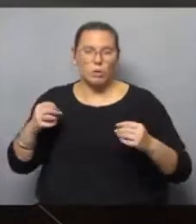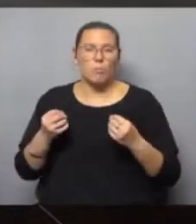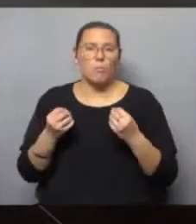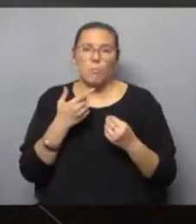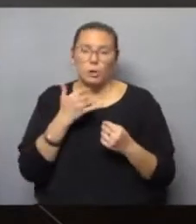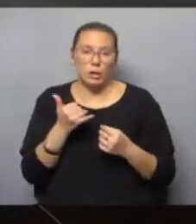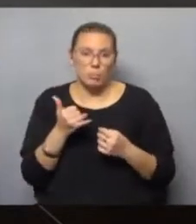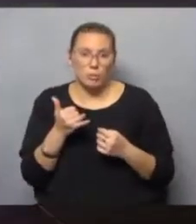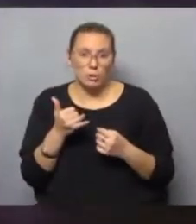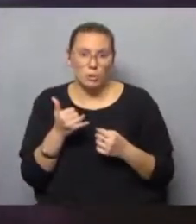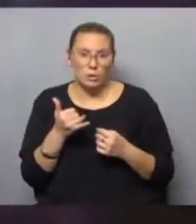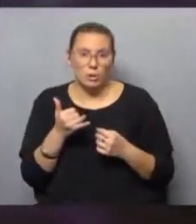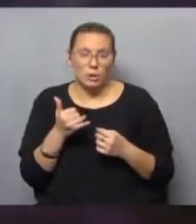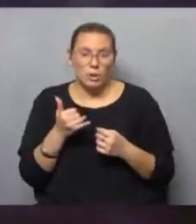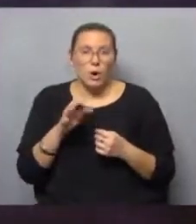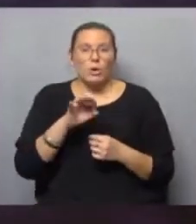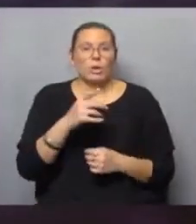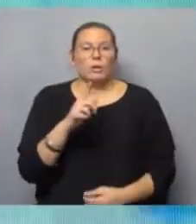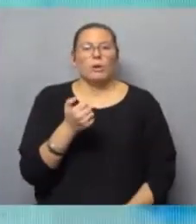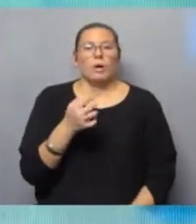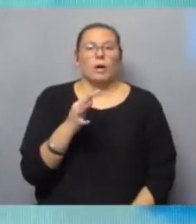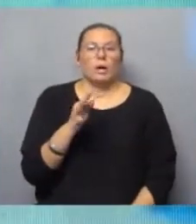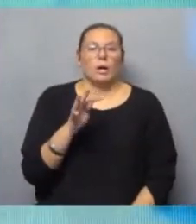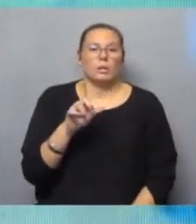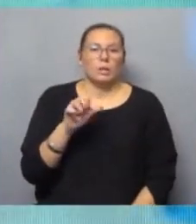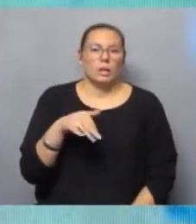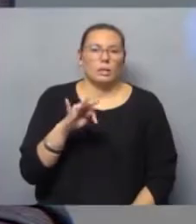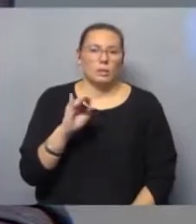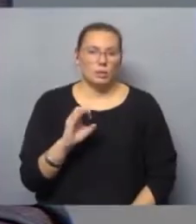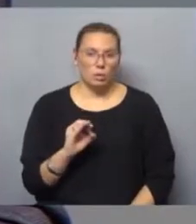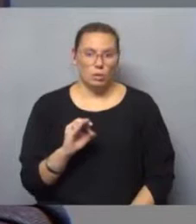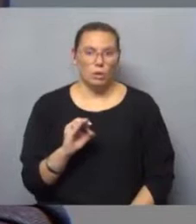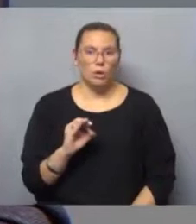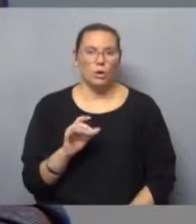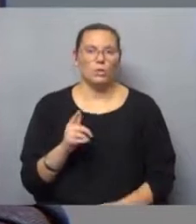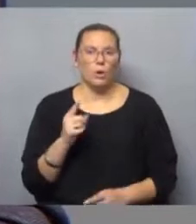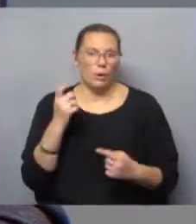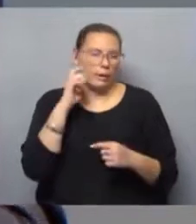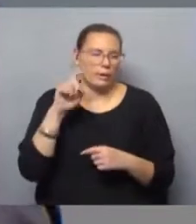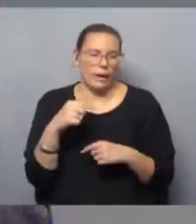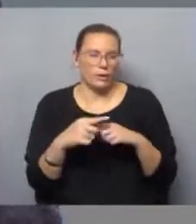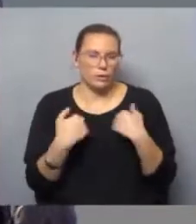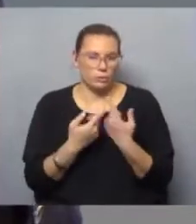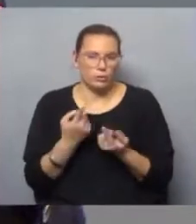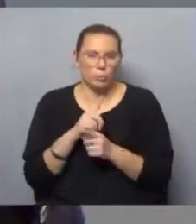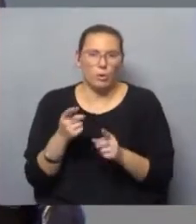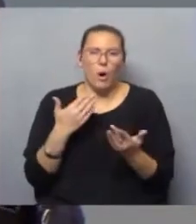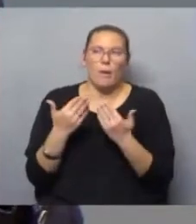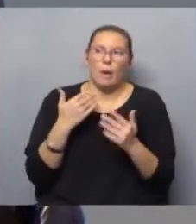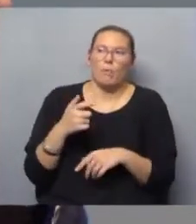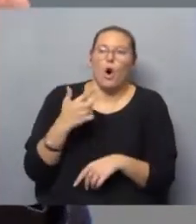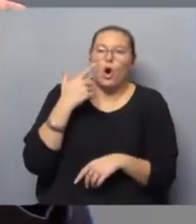ejemplo, en lo que es el Océano Atlántico. Ahora, vos decís, no se nos ocurrió a nosotros, pero tampoco estamos hablando de